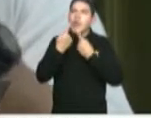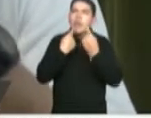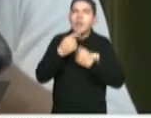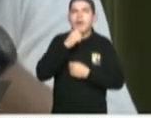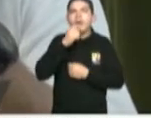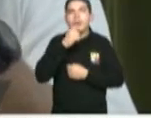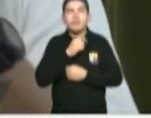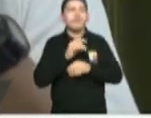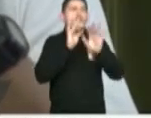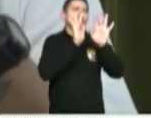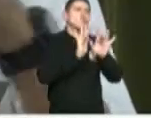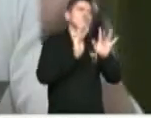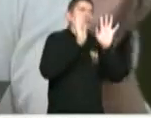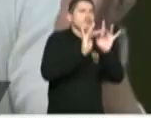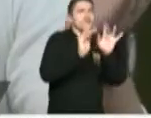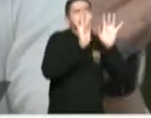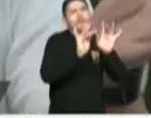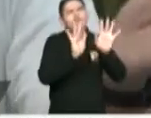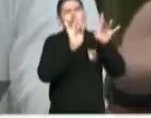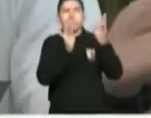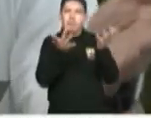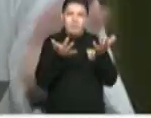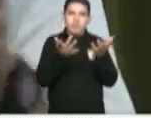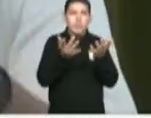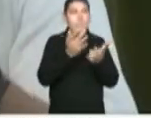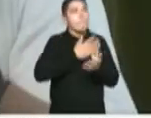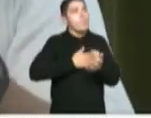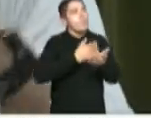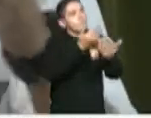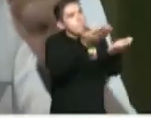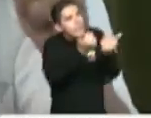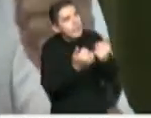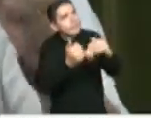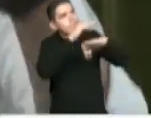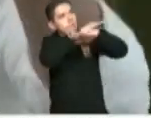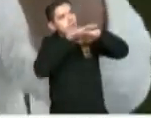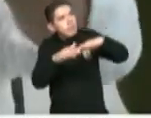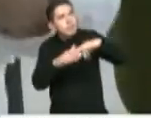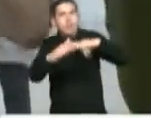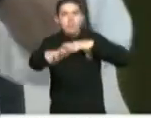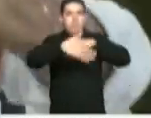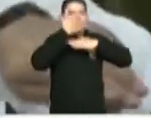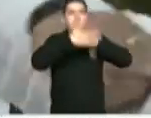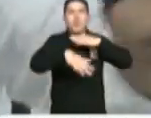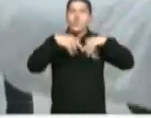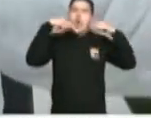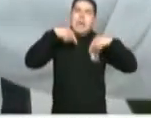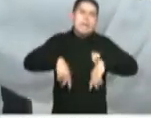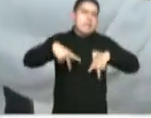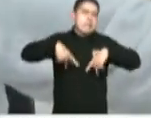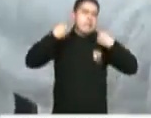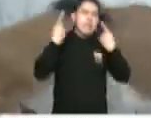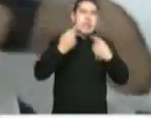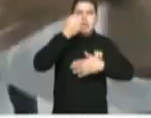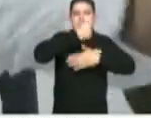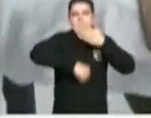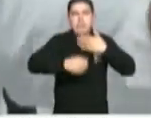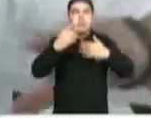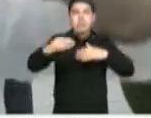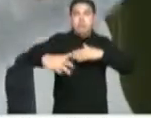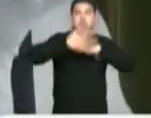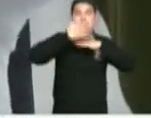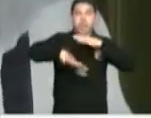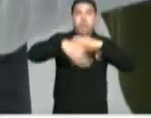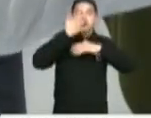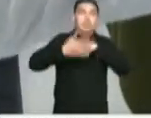paternalista o sea se le dice a la gente salga de esta orilla no aquí nací aquí crecí aquí me quedé viene se desborda el río se va